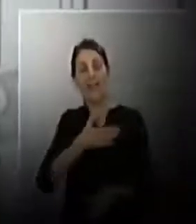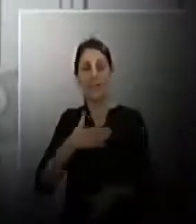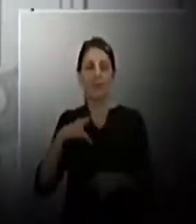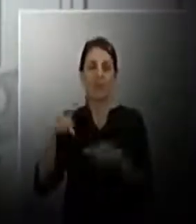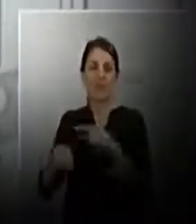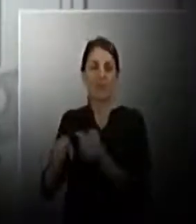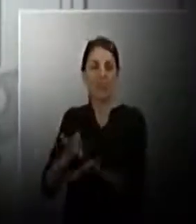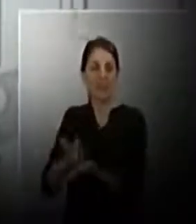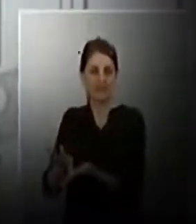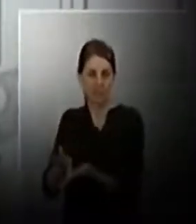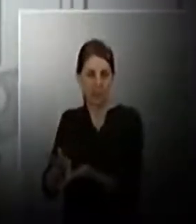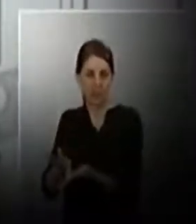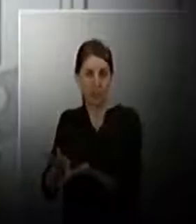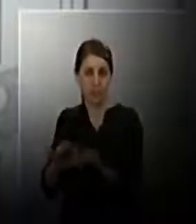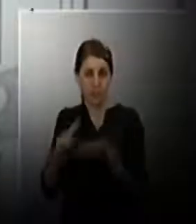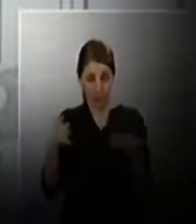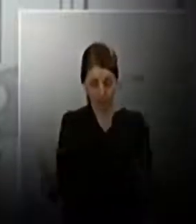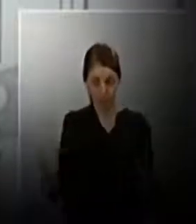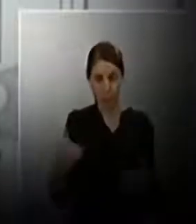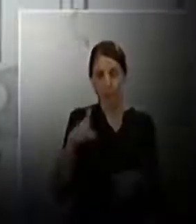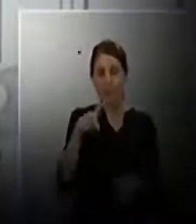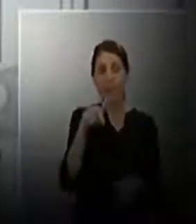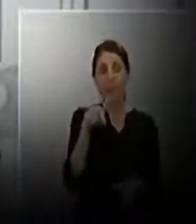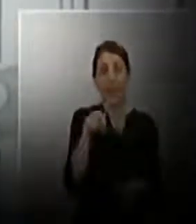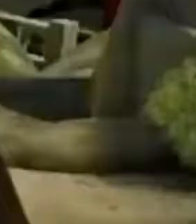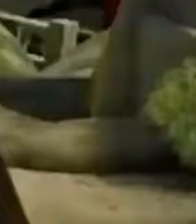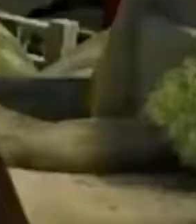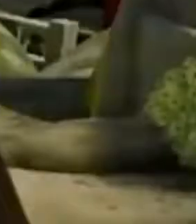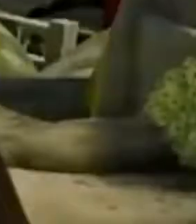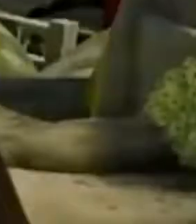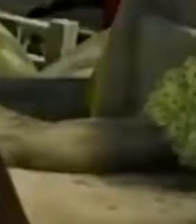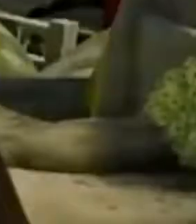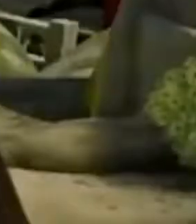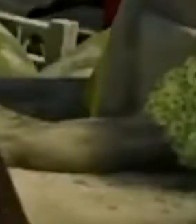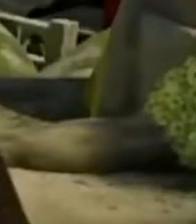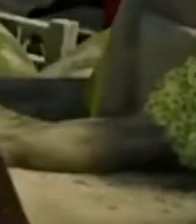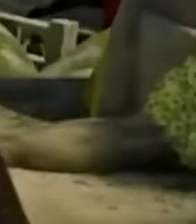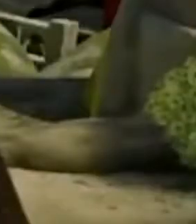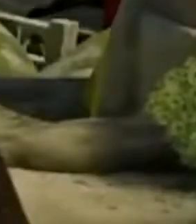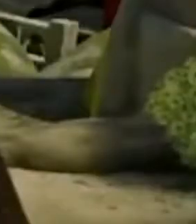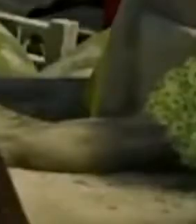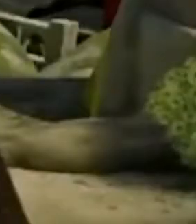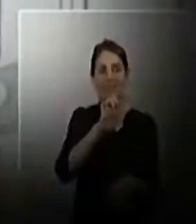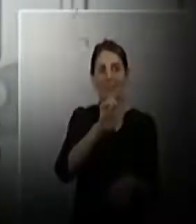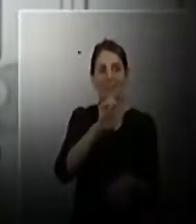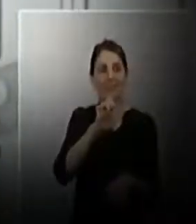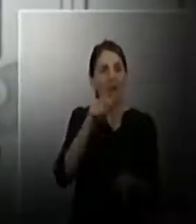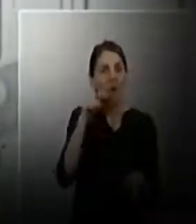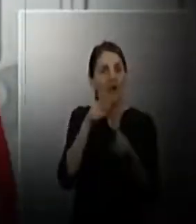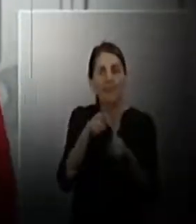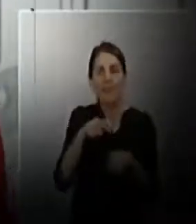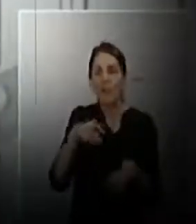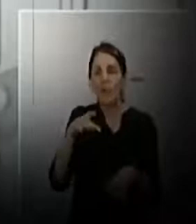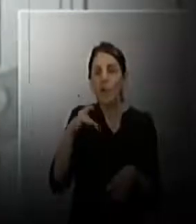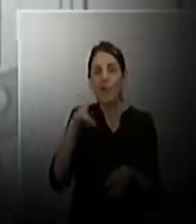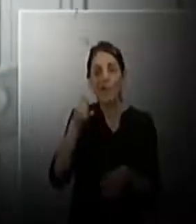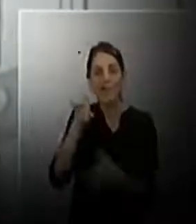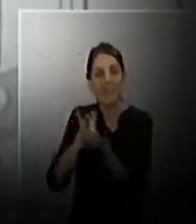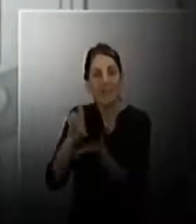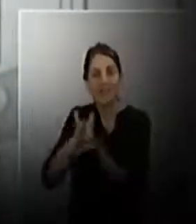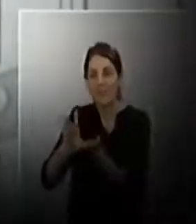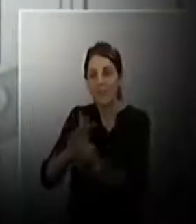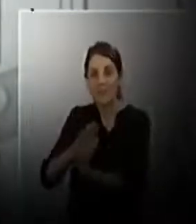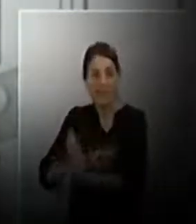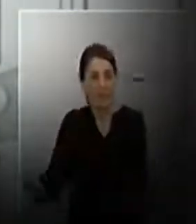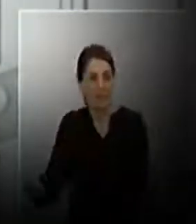de dique que impide que no se despida la gente. A ver si somos capaces de explicarlo y me ayuda también el ministro Escrivá. Por tanto,